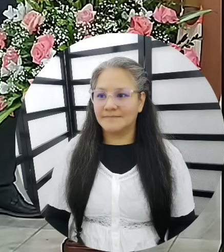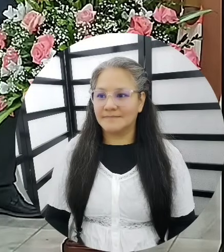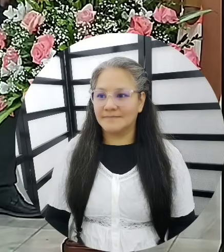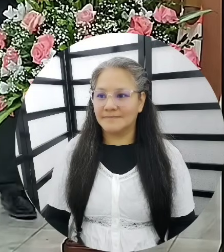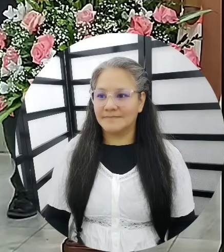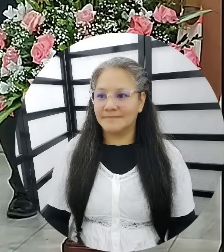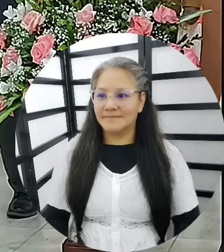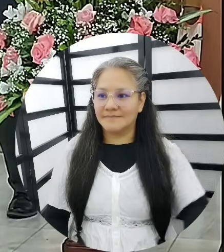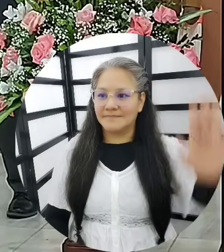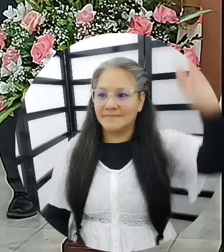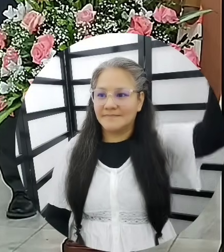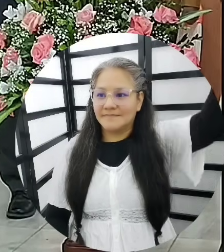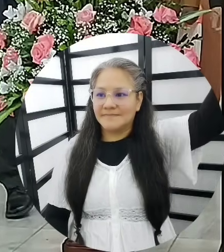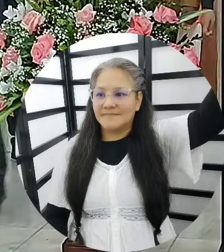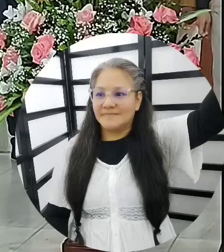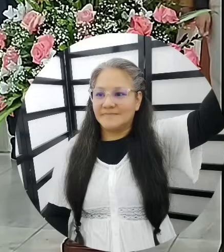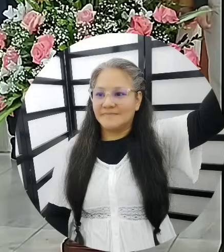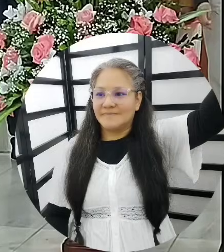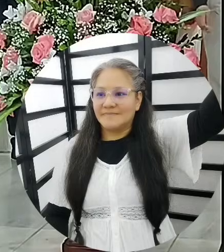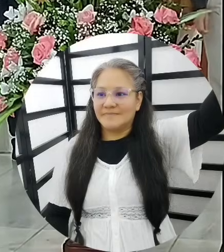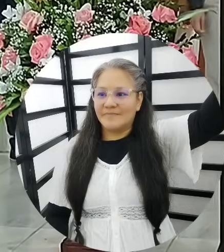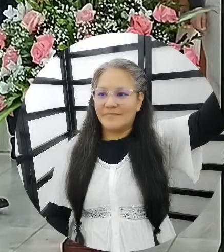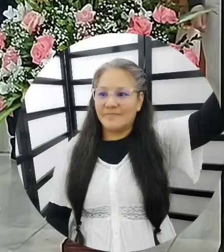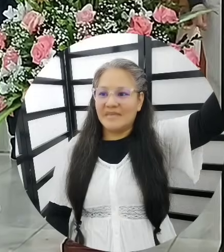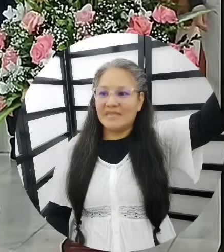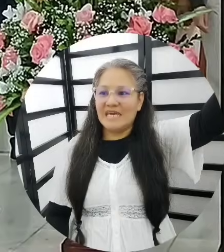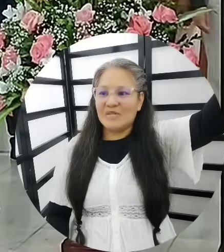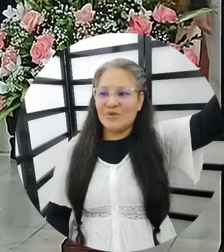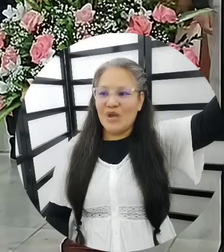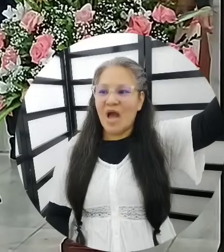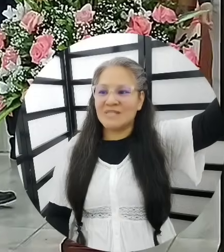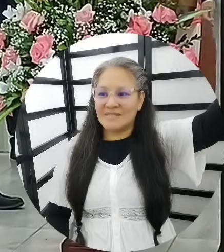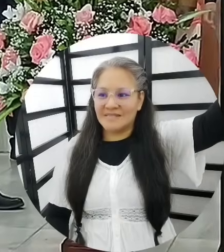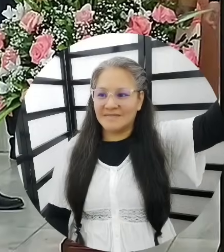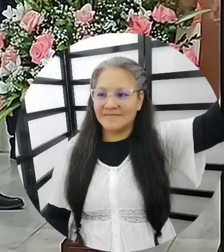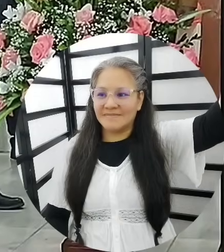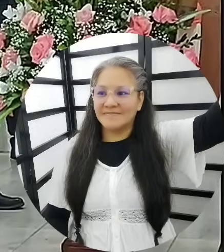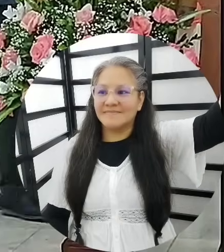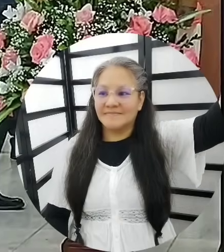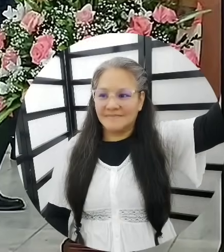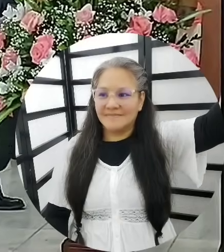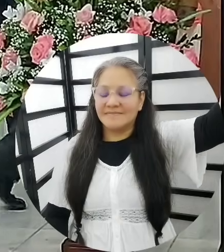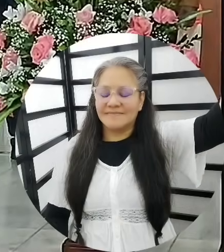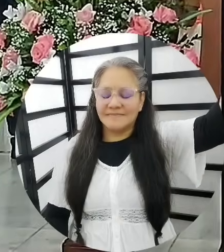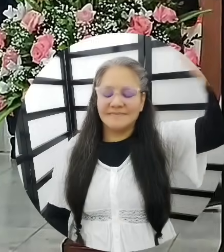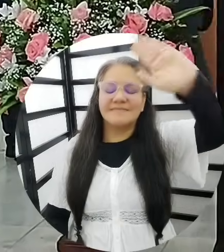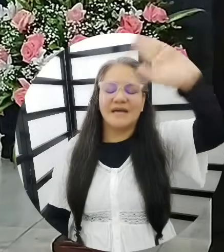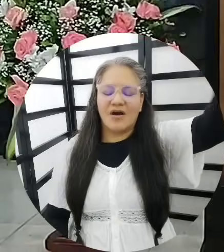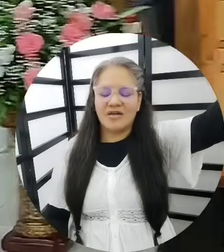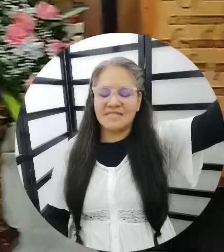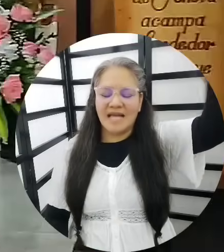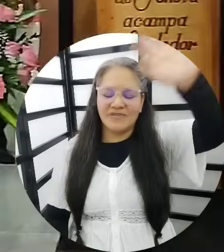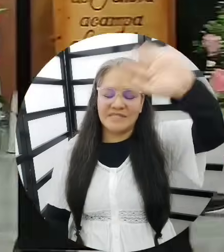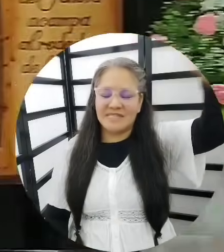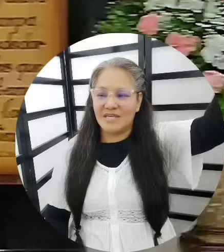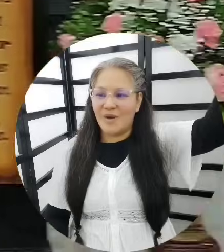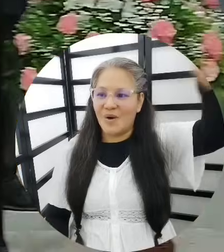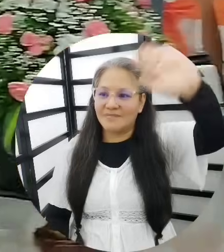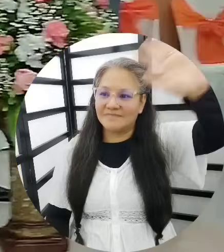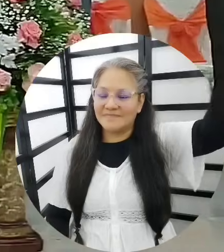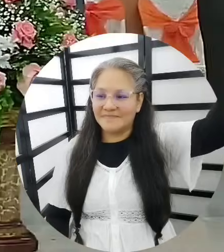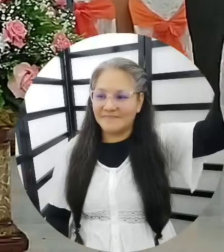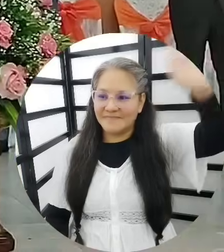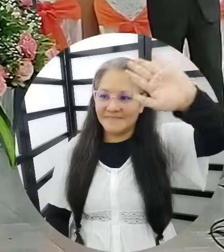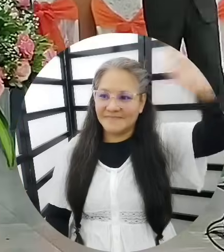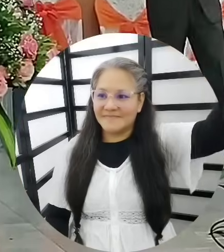pone una de esos, y allá pone el otro, y mañana son ya 10 iglesias, y pasado mañana son 15, y por ahí va, y